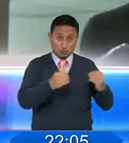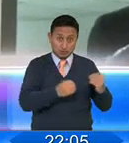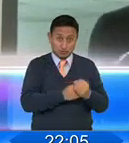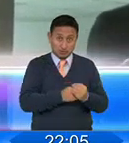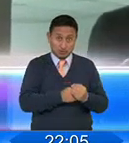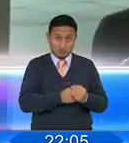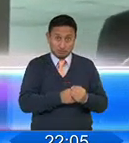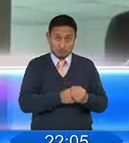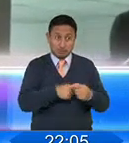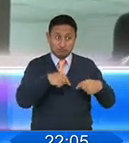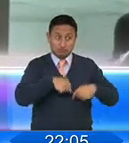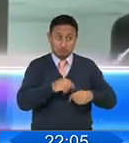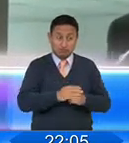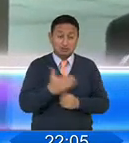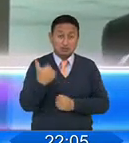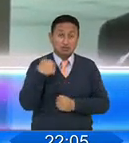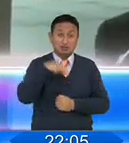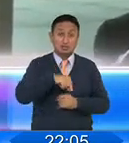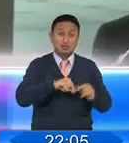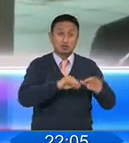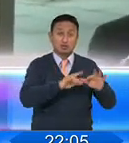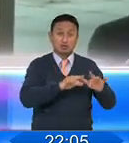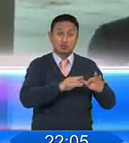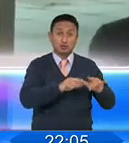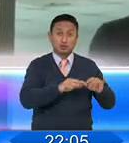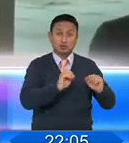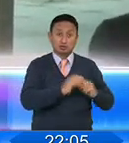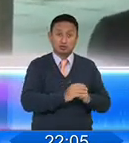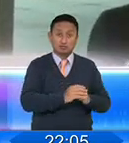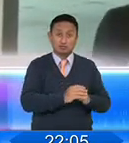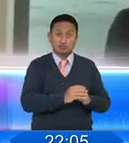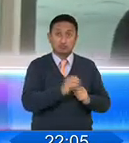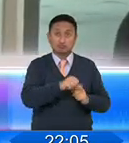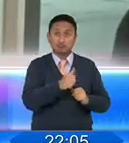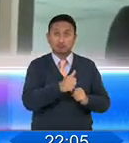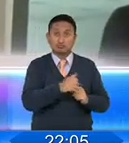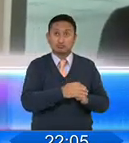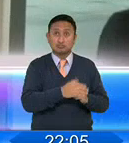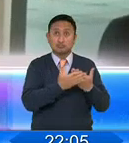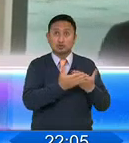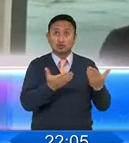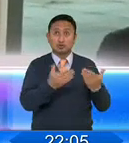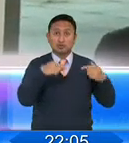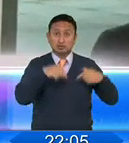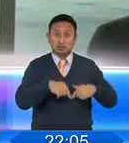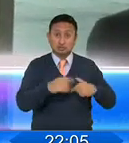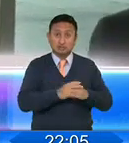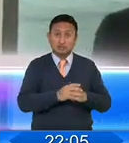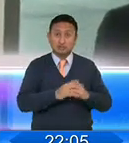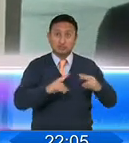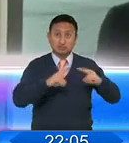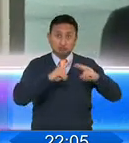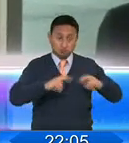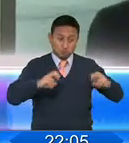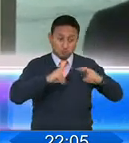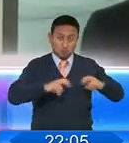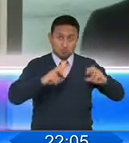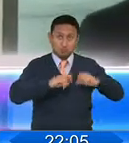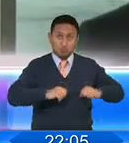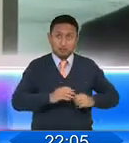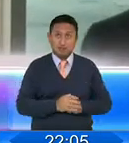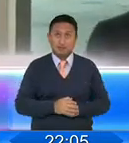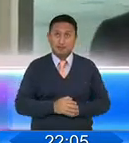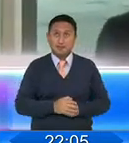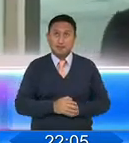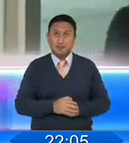ya que cuentan con las computadoras y demás accesorios que están siendo investigados por